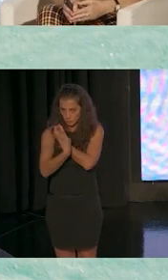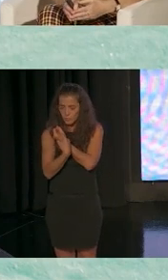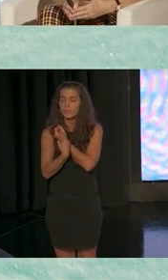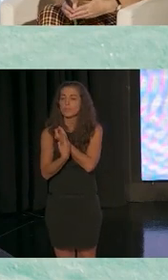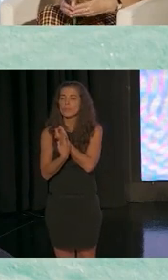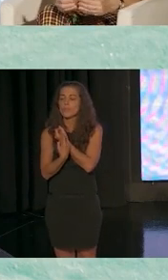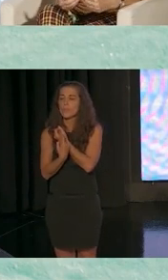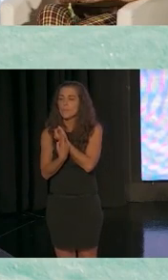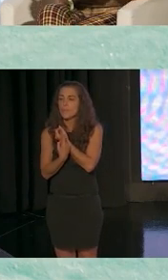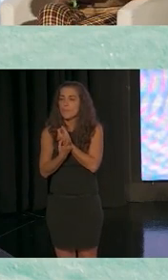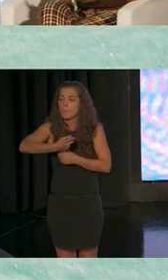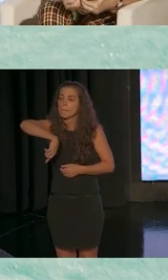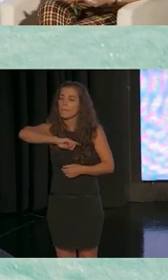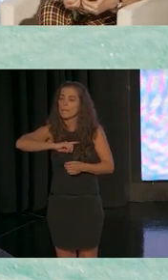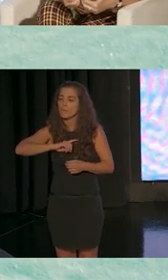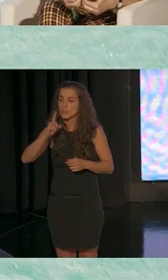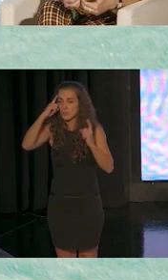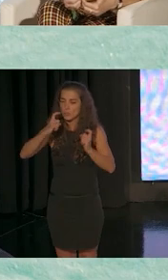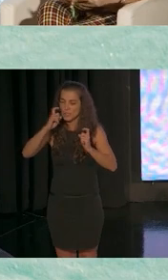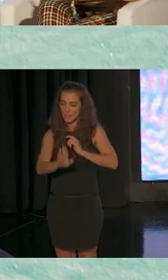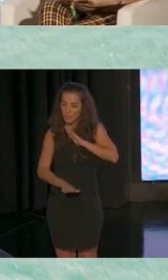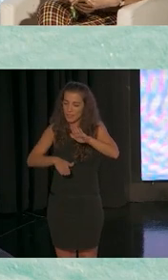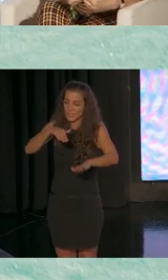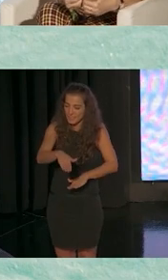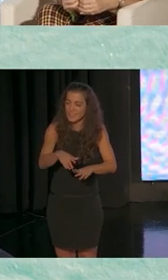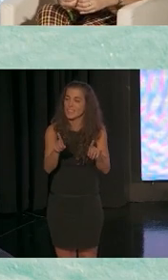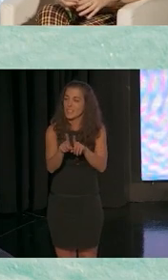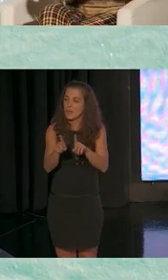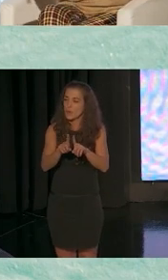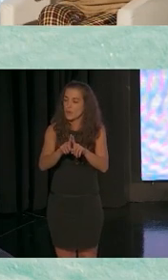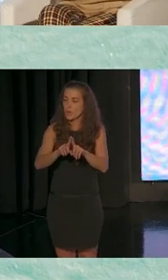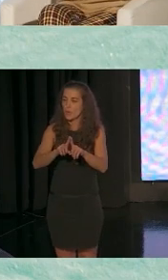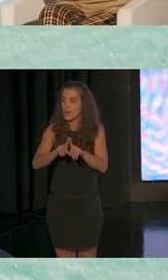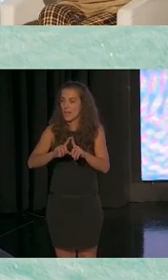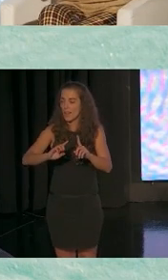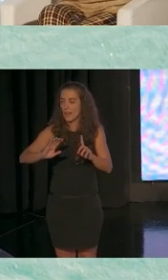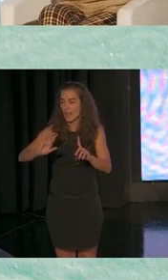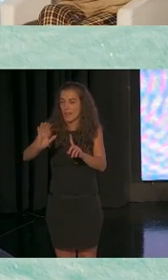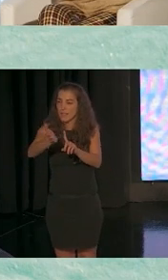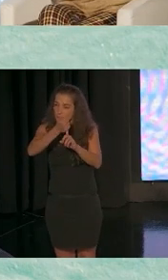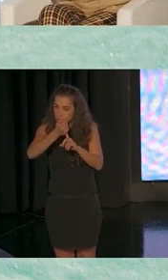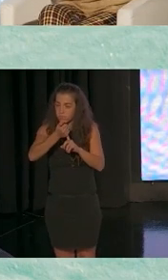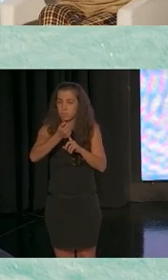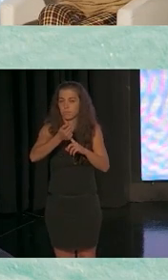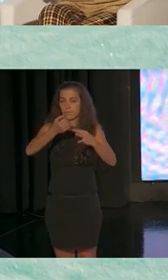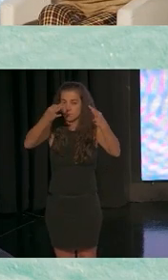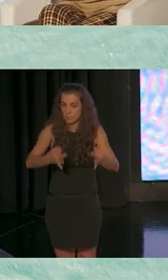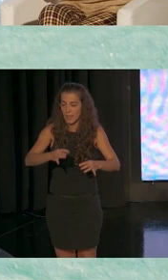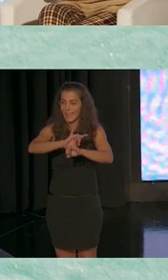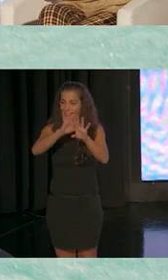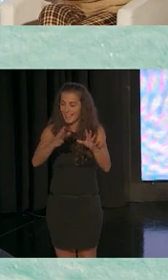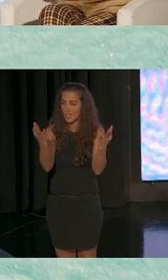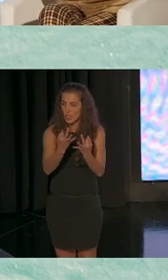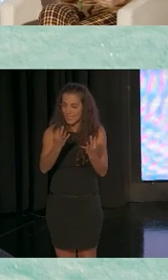no hemos intentado dar un paso más allá para aterrizar lo que es un planteamiento de investigación un planteamiento teórico